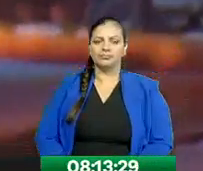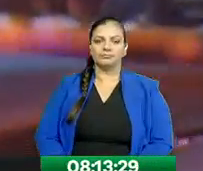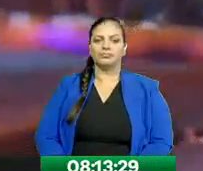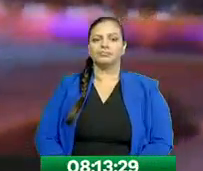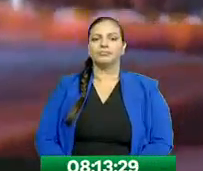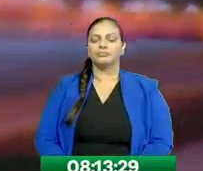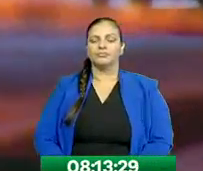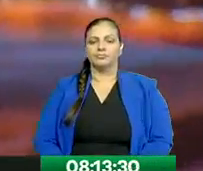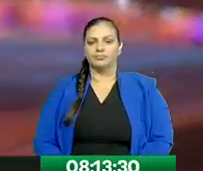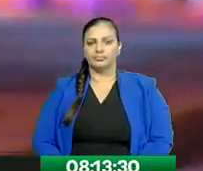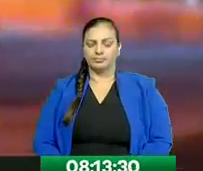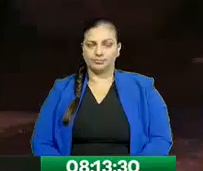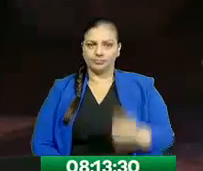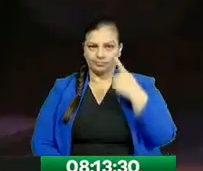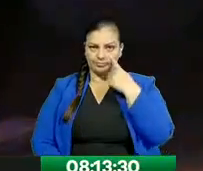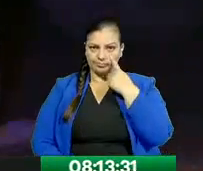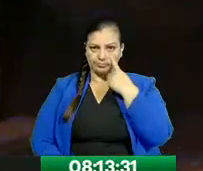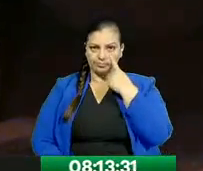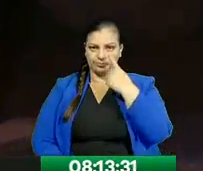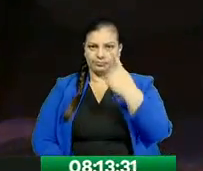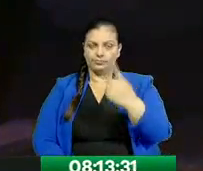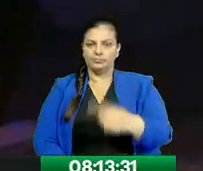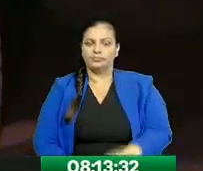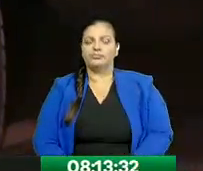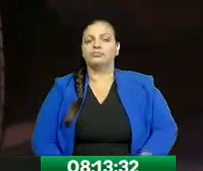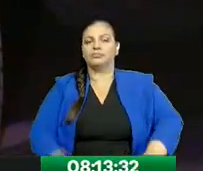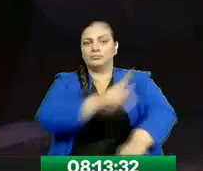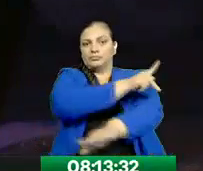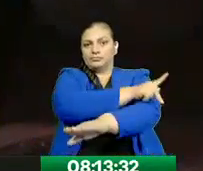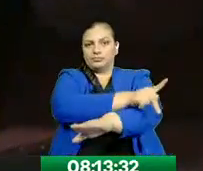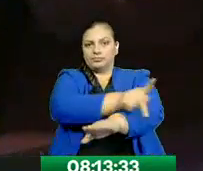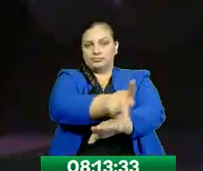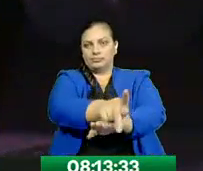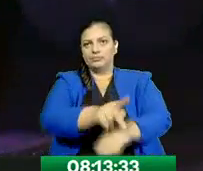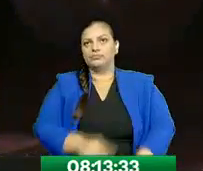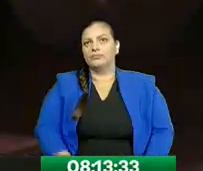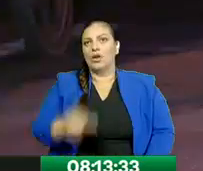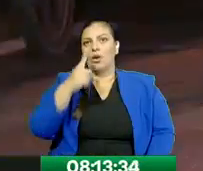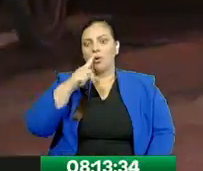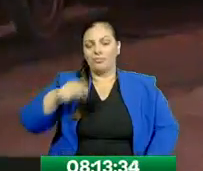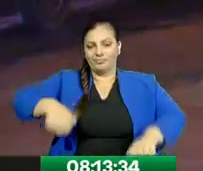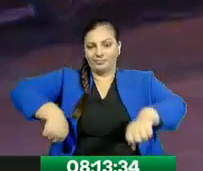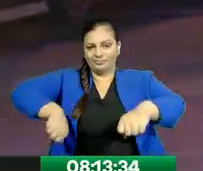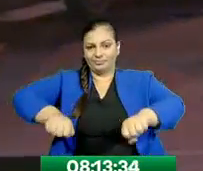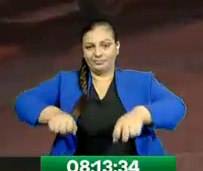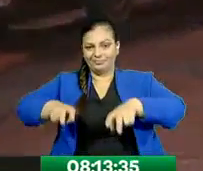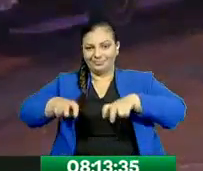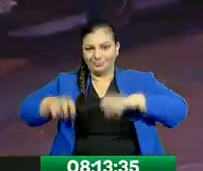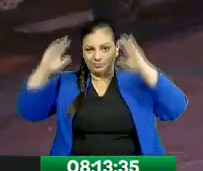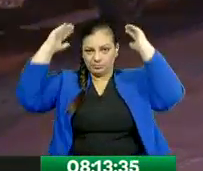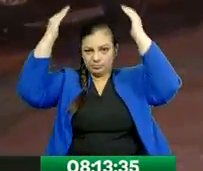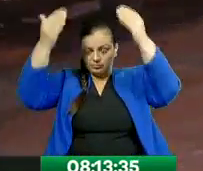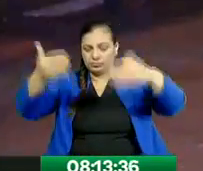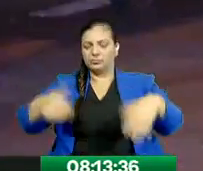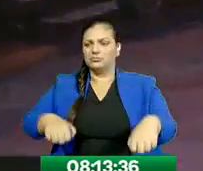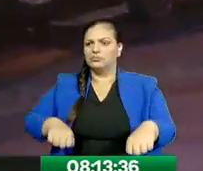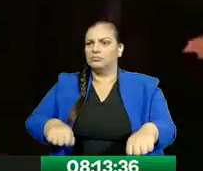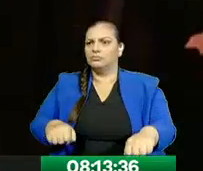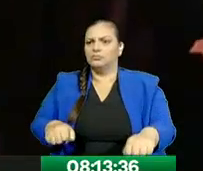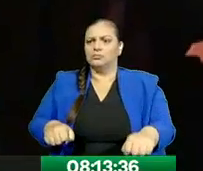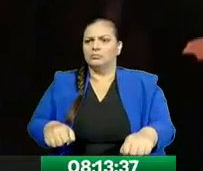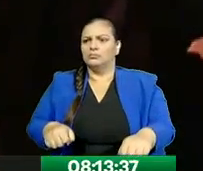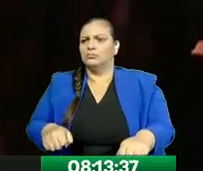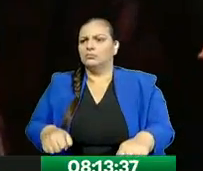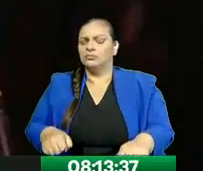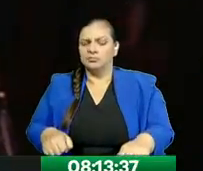Hasta la vía perimetral llegó una tricimoto cuyo conductor lucía nervioso y alterado. Paró la marcha de su transporte y de inmediato bajó